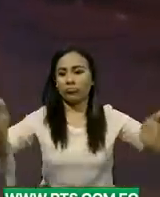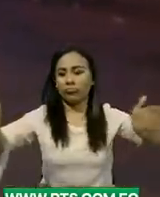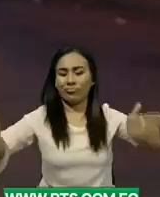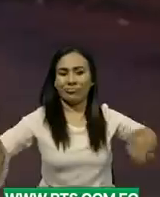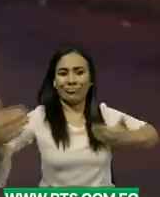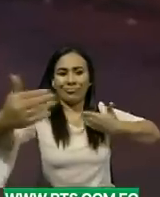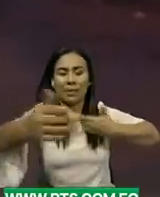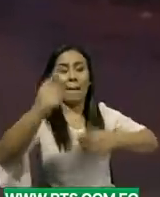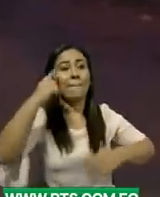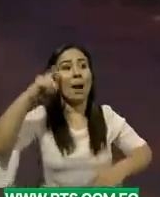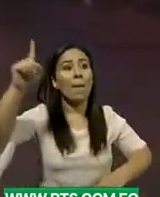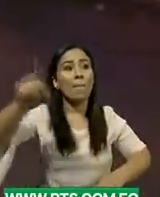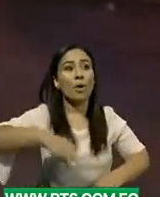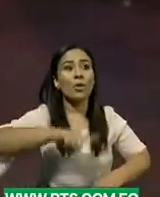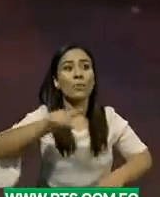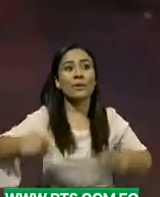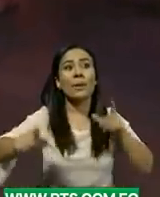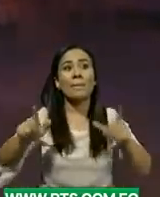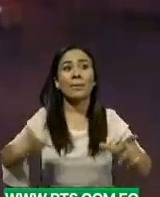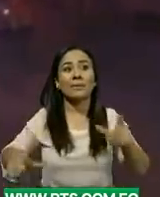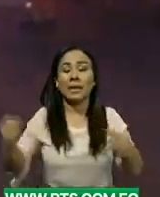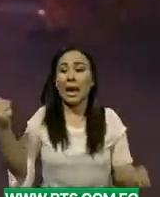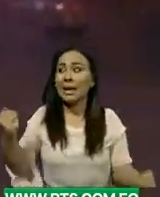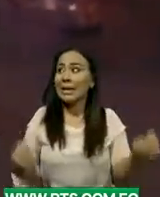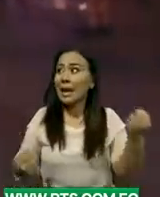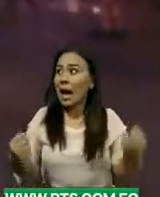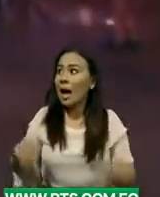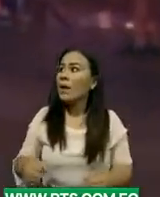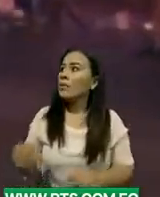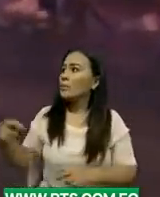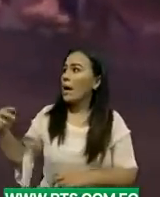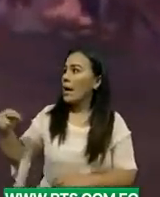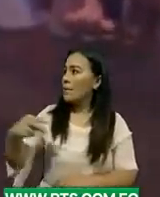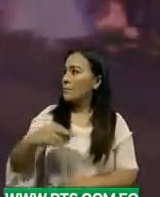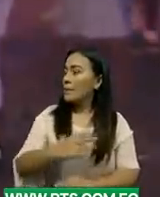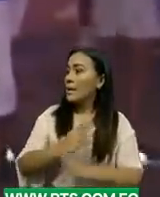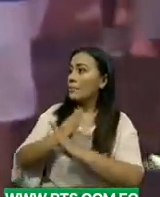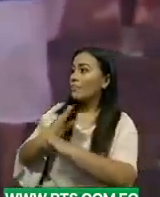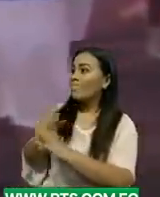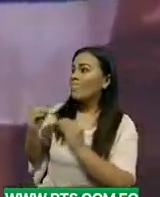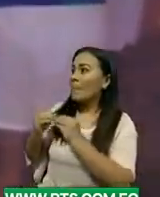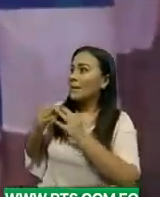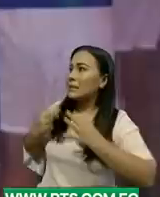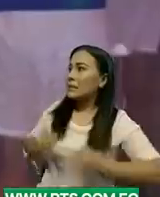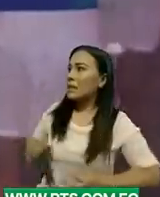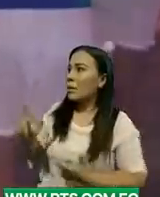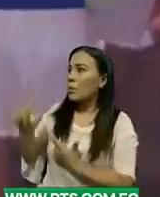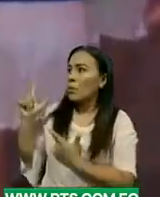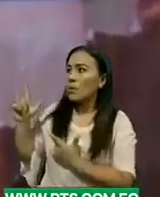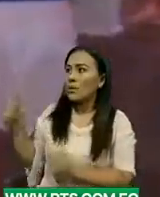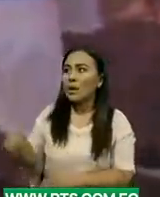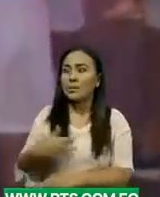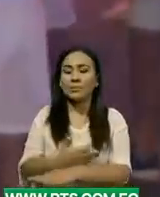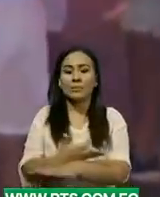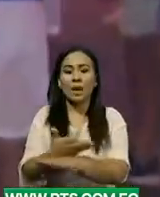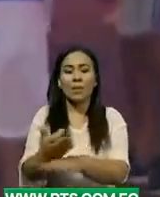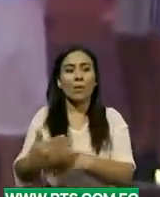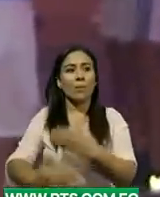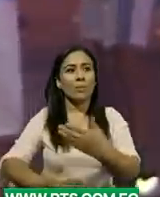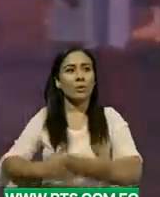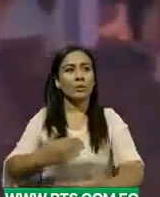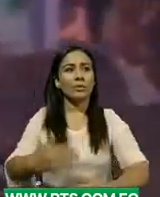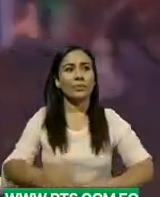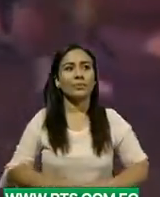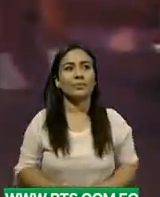metálicas para prohibir el paso vehicular y también peatonal y brindar así mayor seguridad durante este proceso en